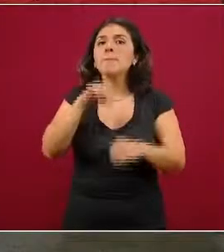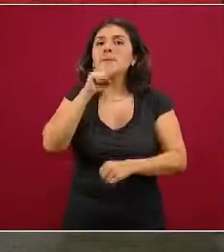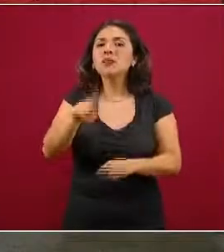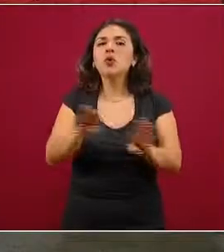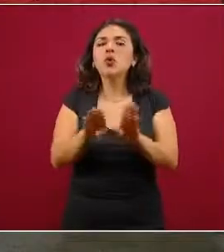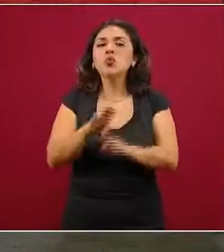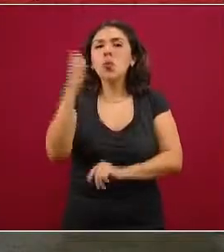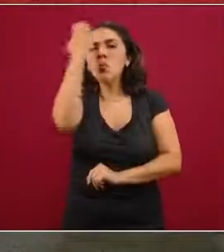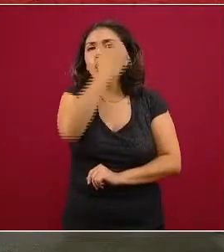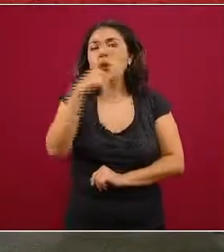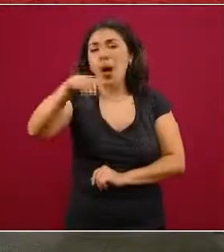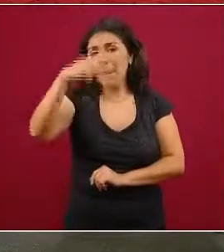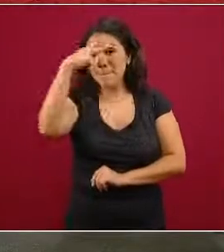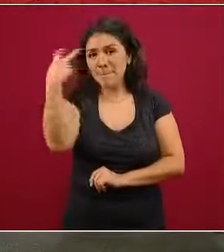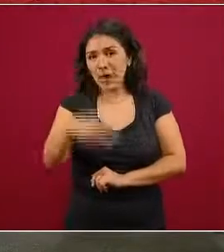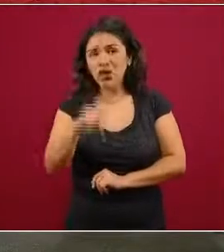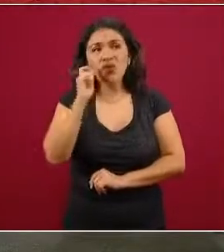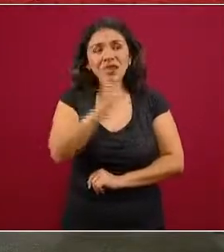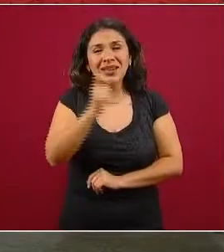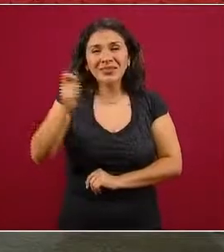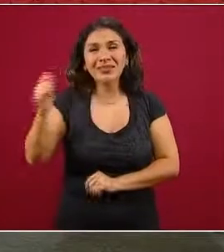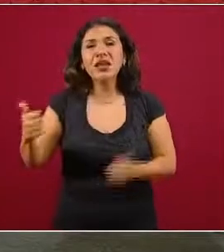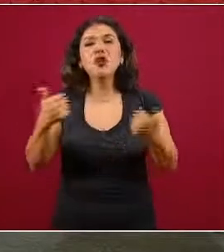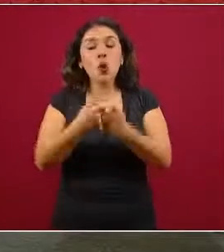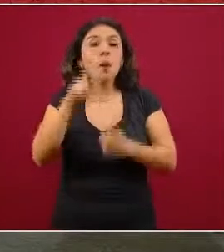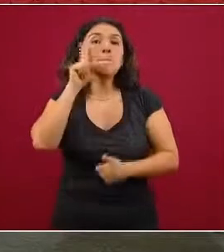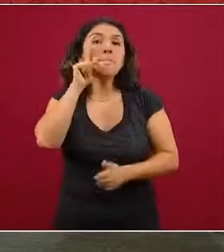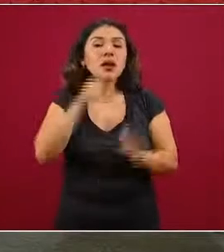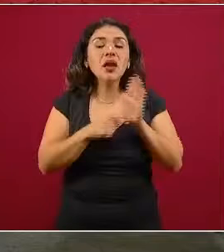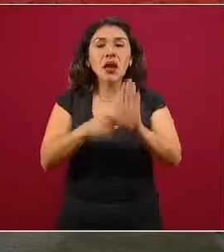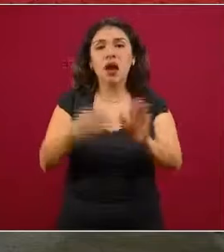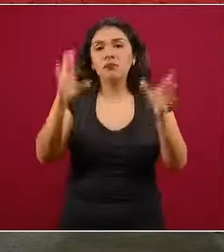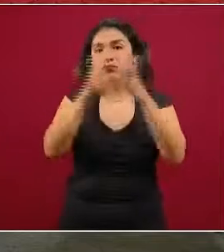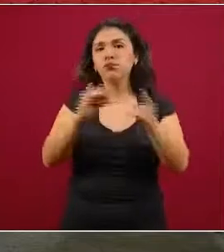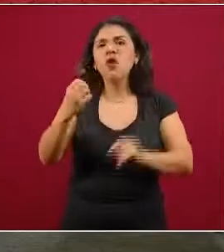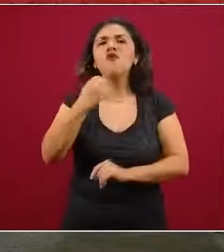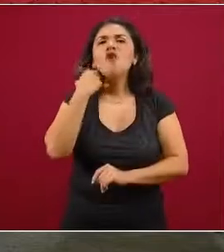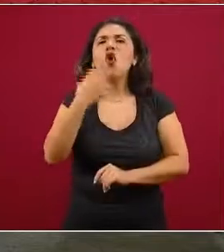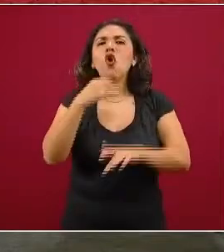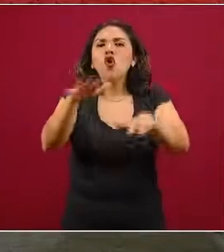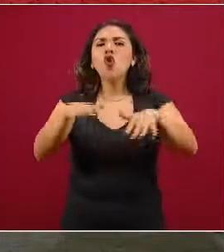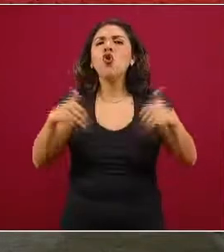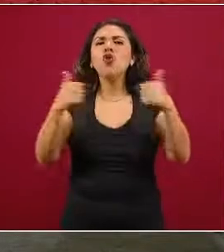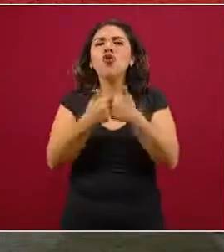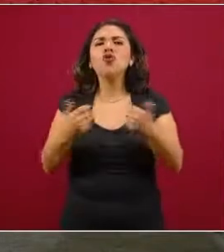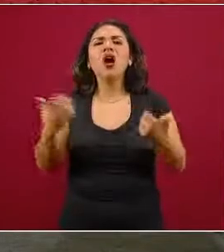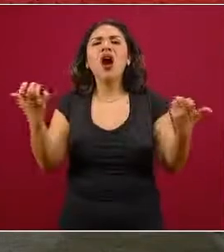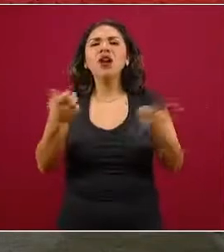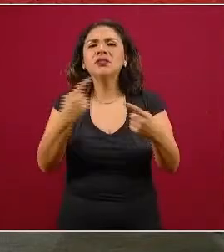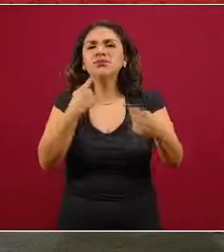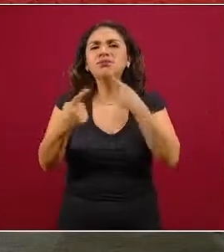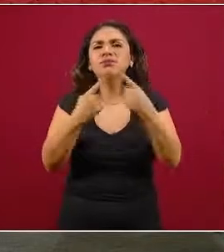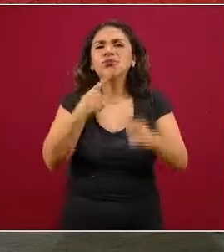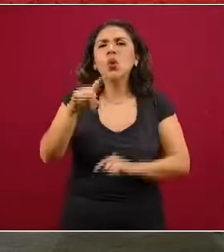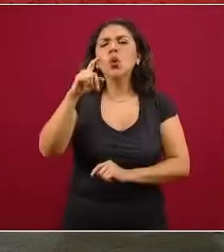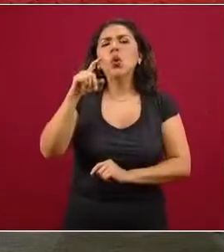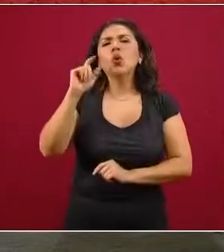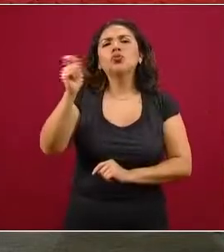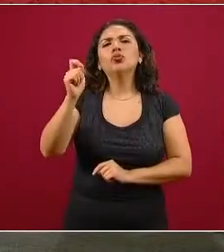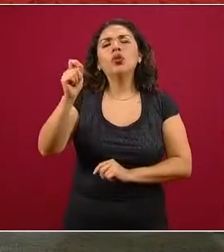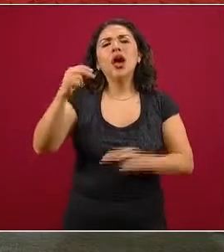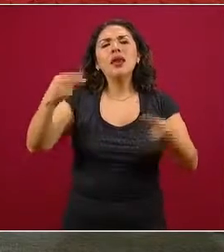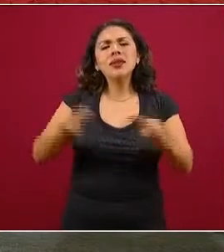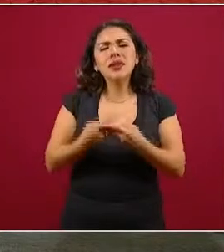México, y ya nos contará también que en la mañana participó en un foro organizado por UNFPA, el Fondo de Naciones Unidas para